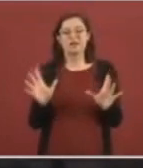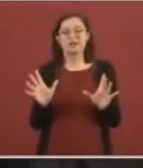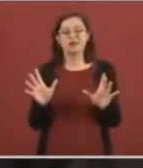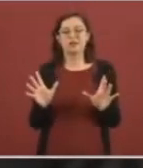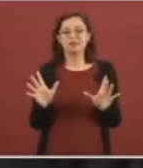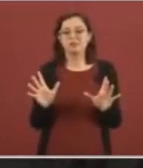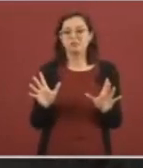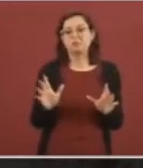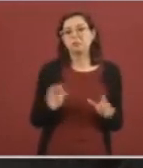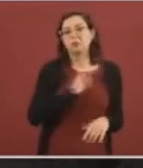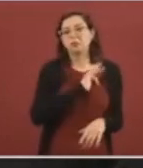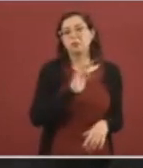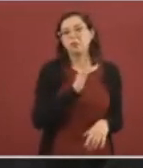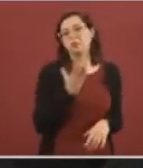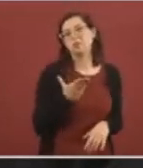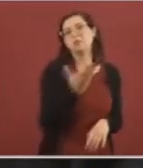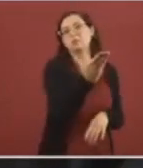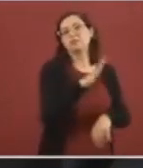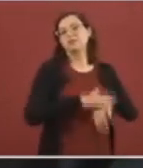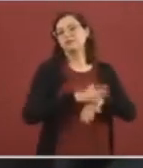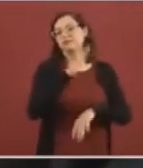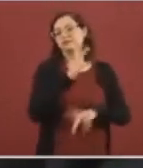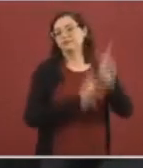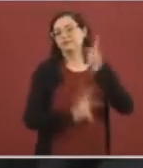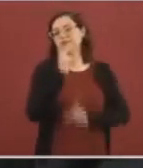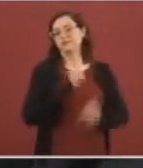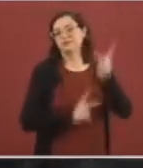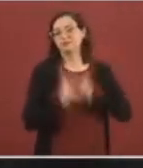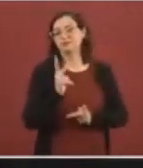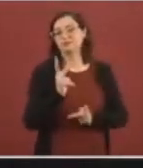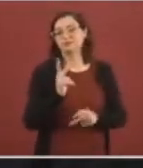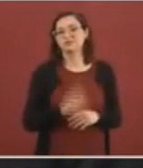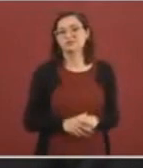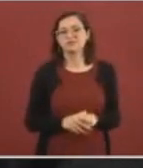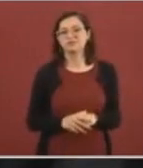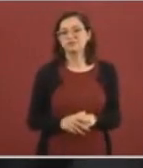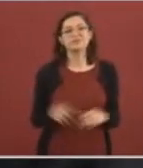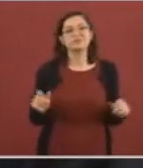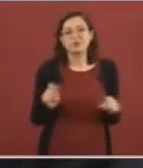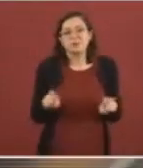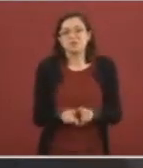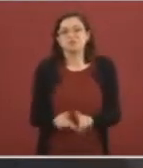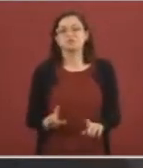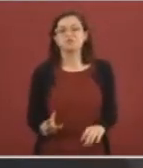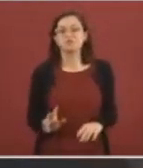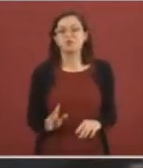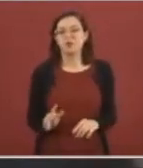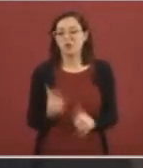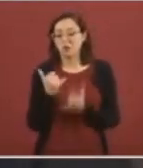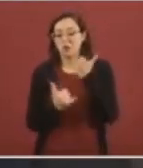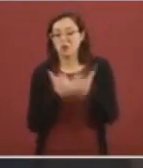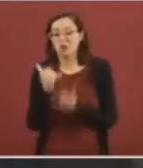pedir prestado, solicitar crédito y quedaría igual. Pues eso